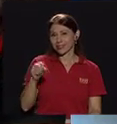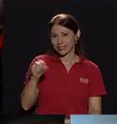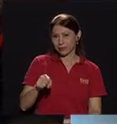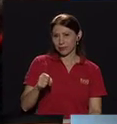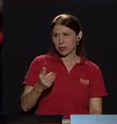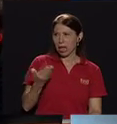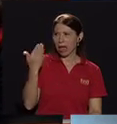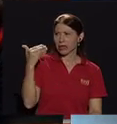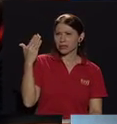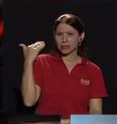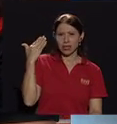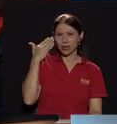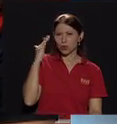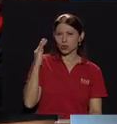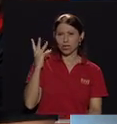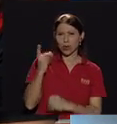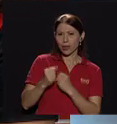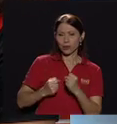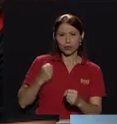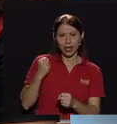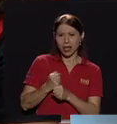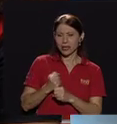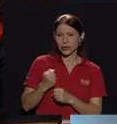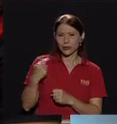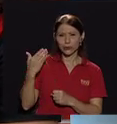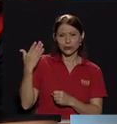desde hace no sé cuántos años se perdió